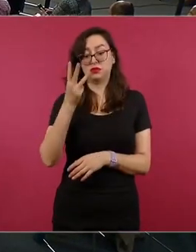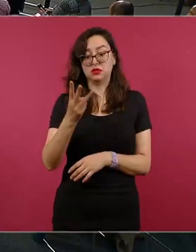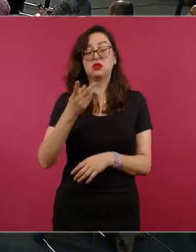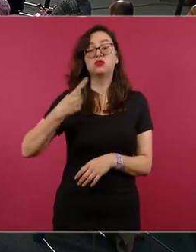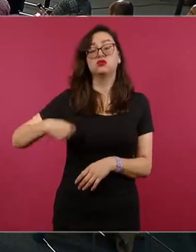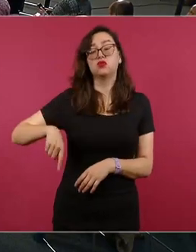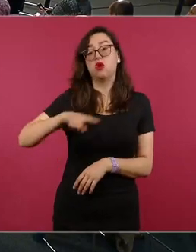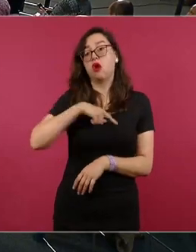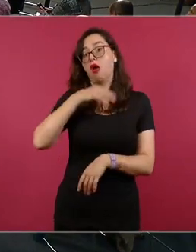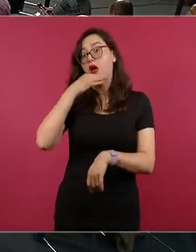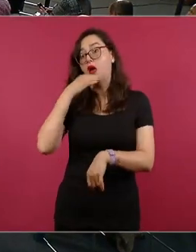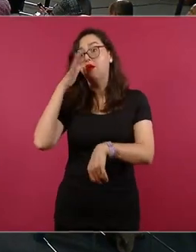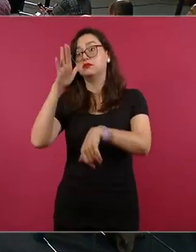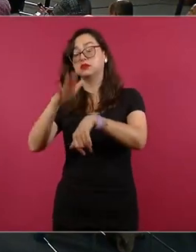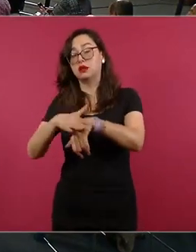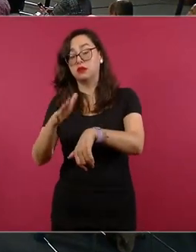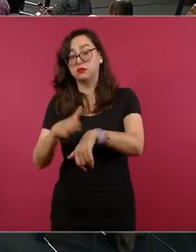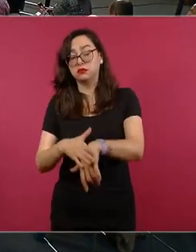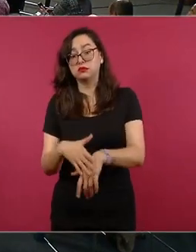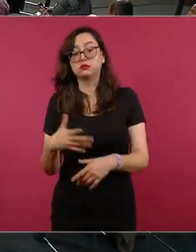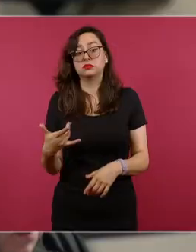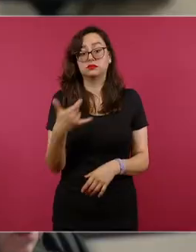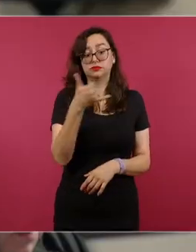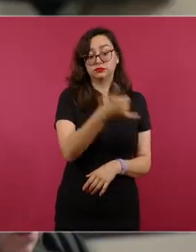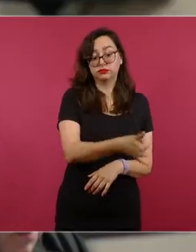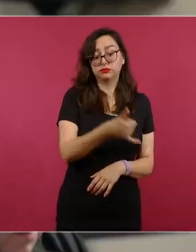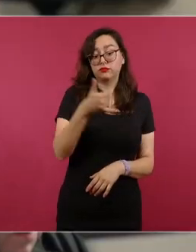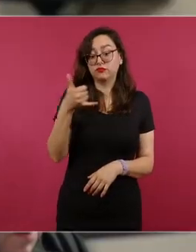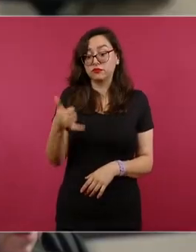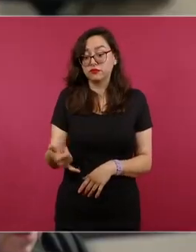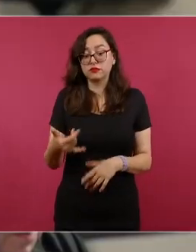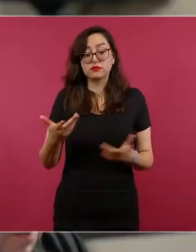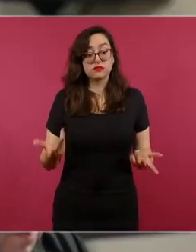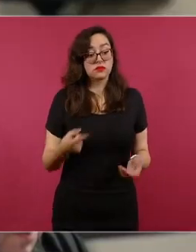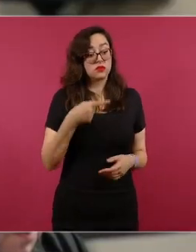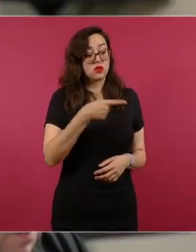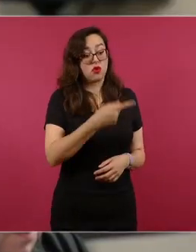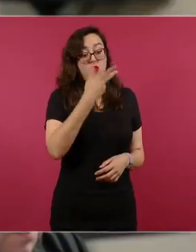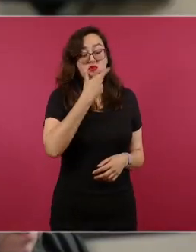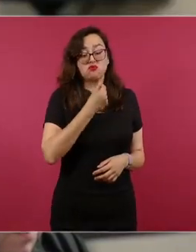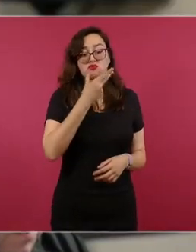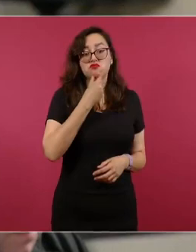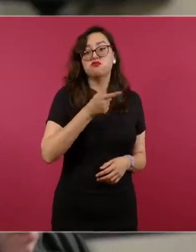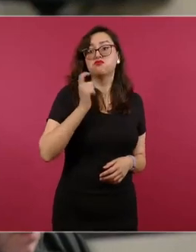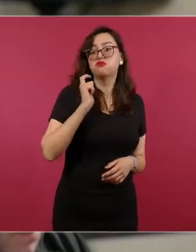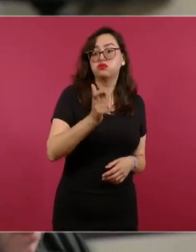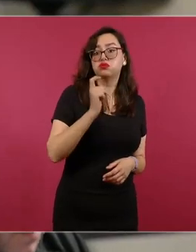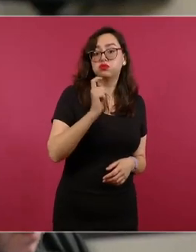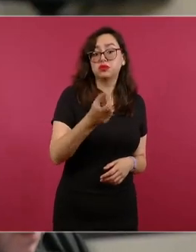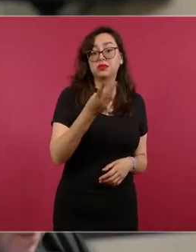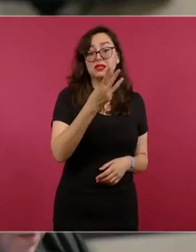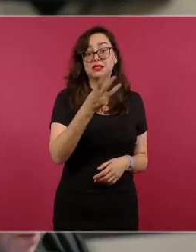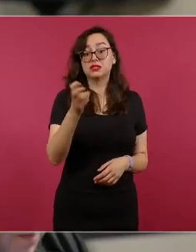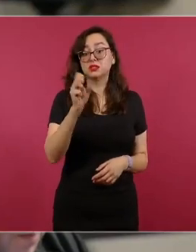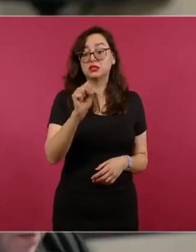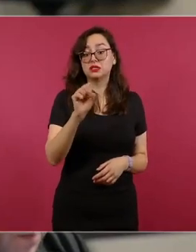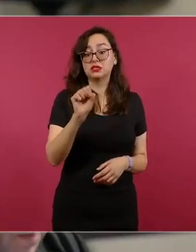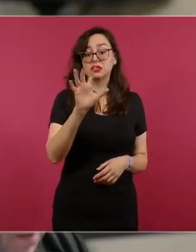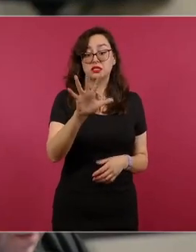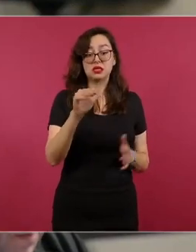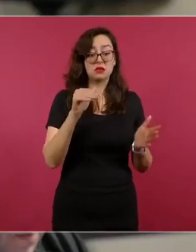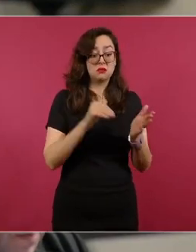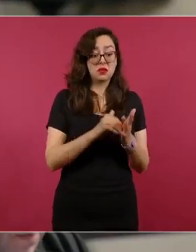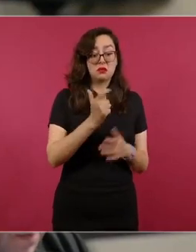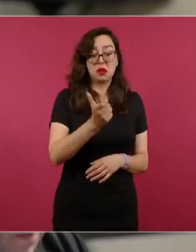del Infonavit. Un usuario ha pagado la suma considerable de 360 mil pesos durante cinco años, pero apenas